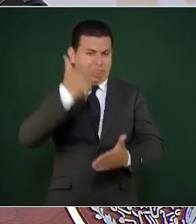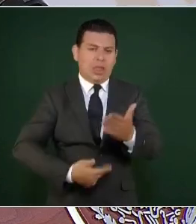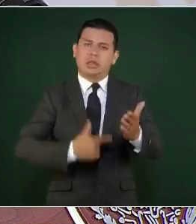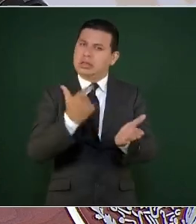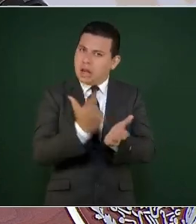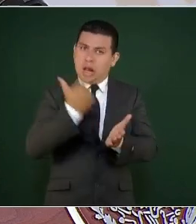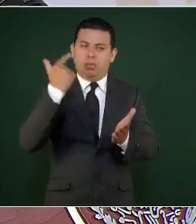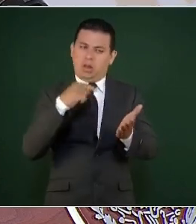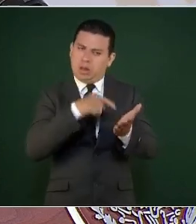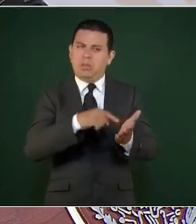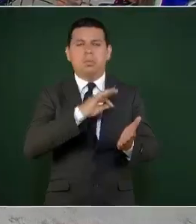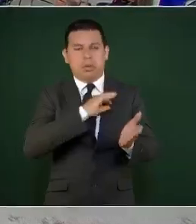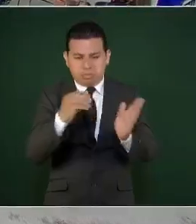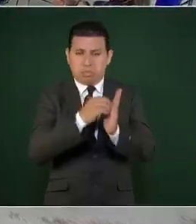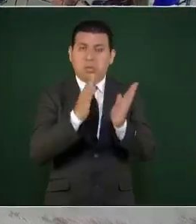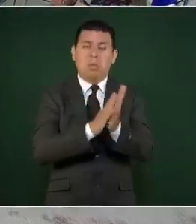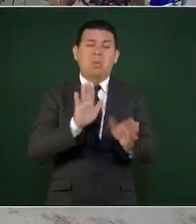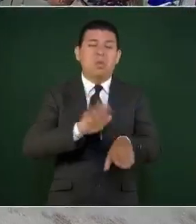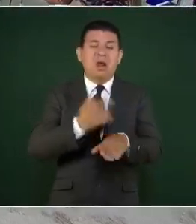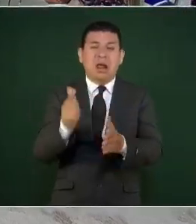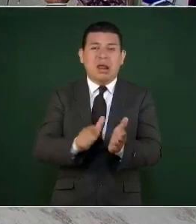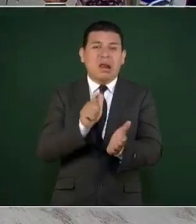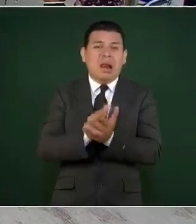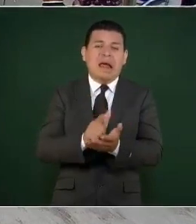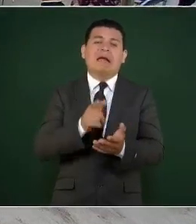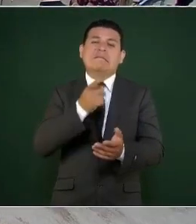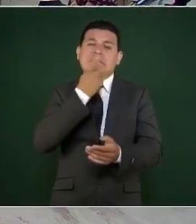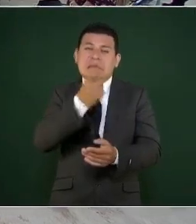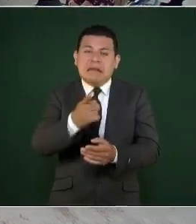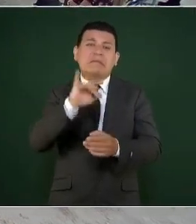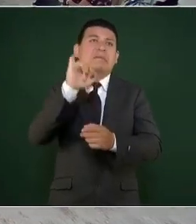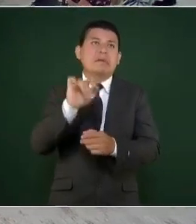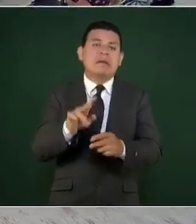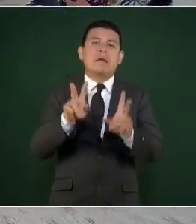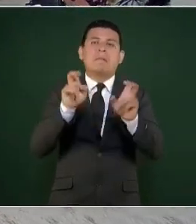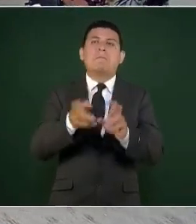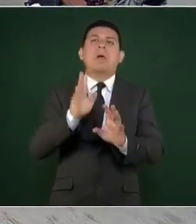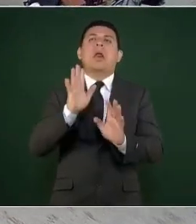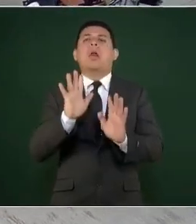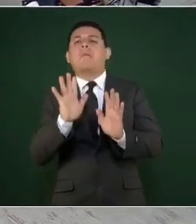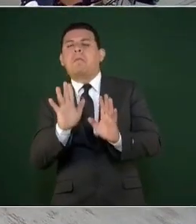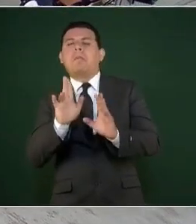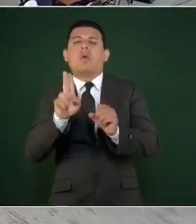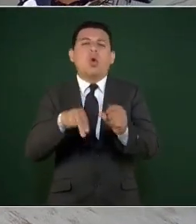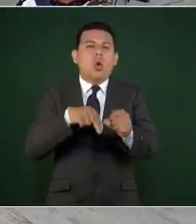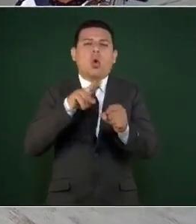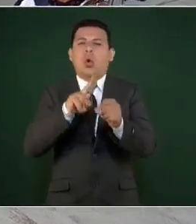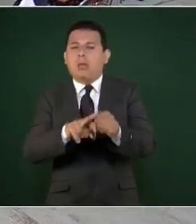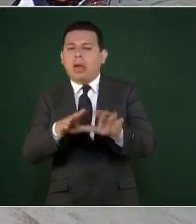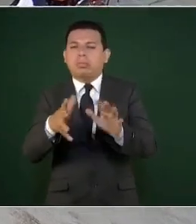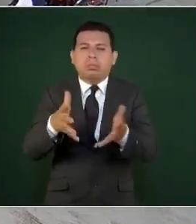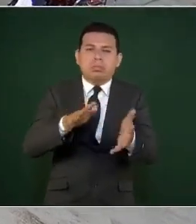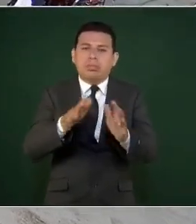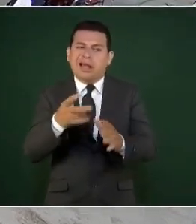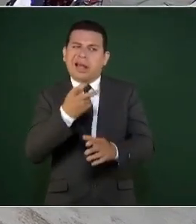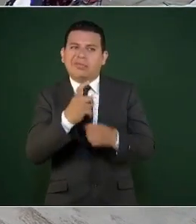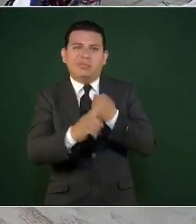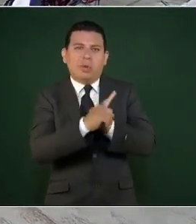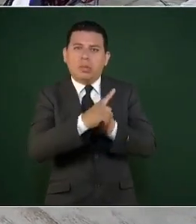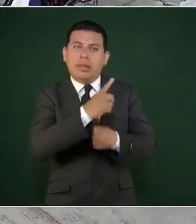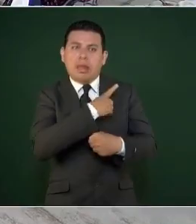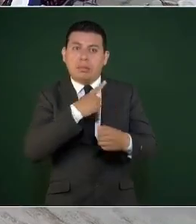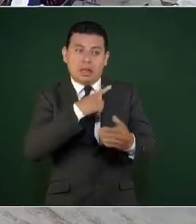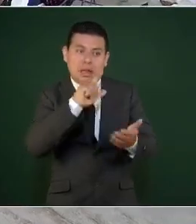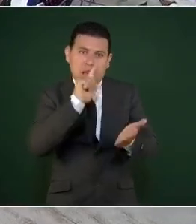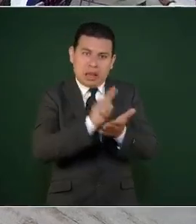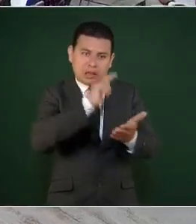la legislación no contempla este delito y pues tenemos la problemática en